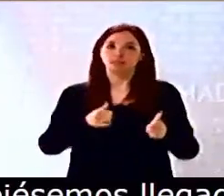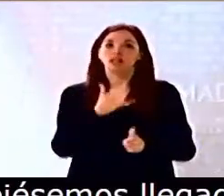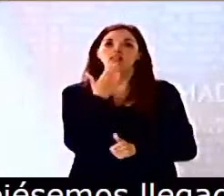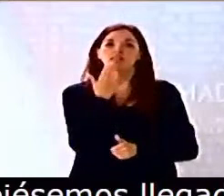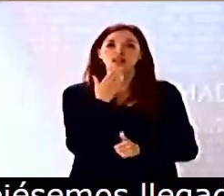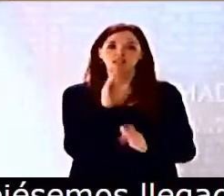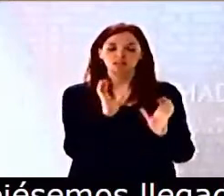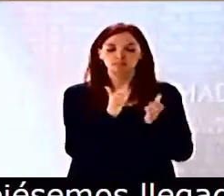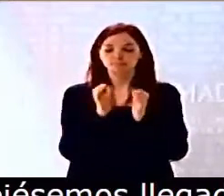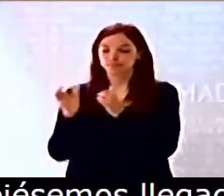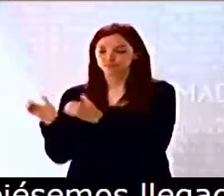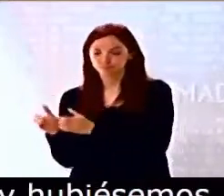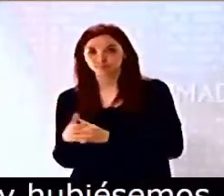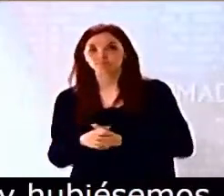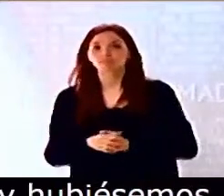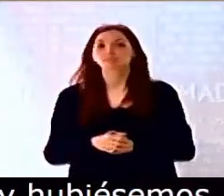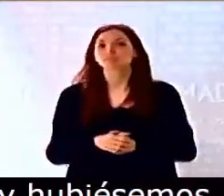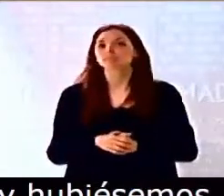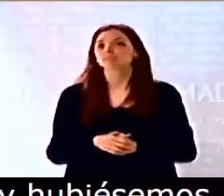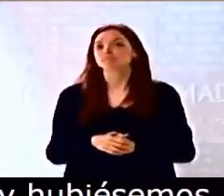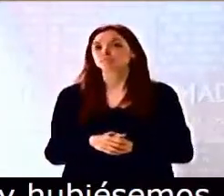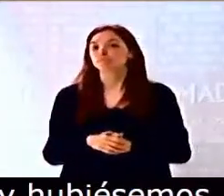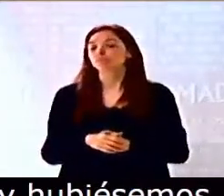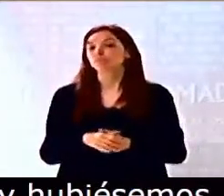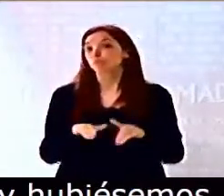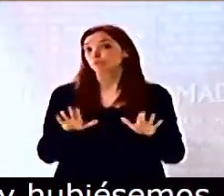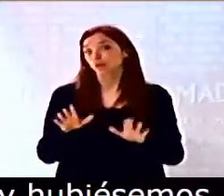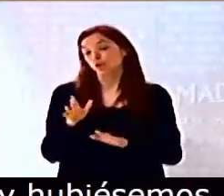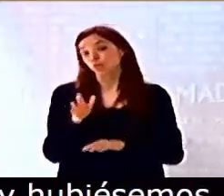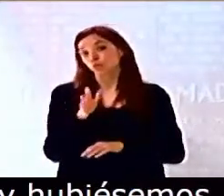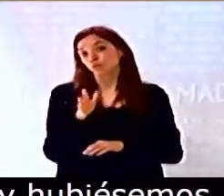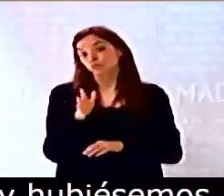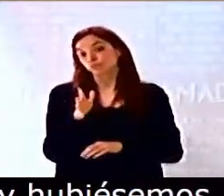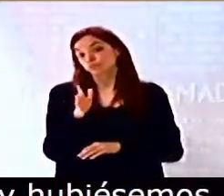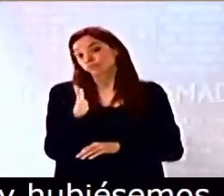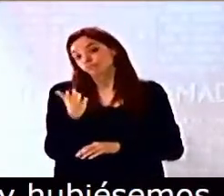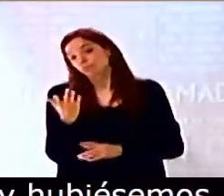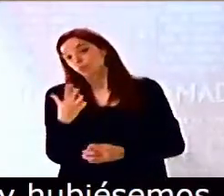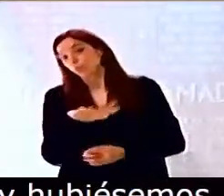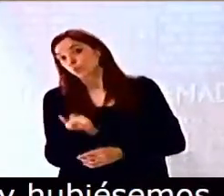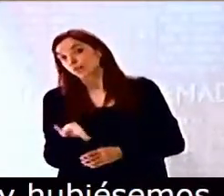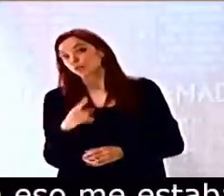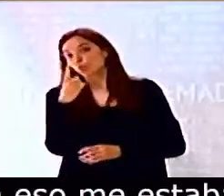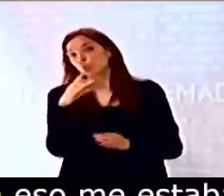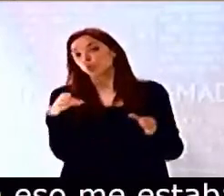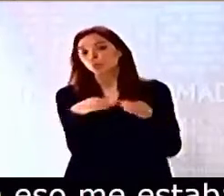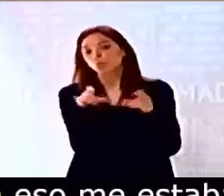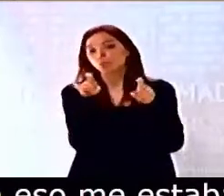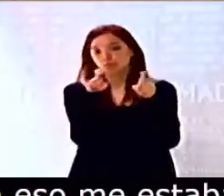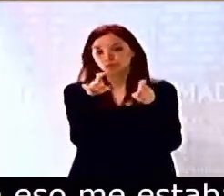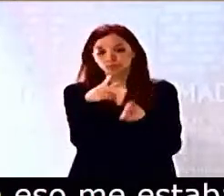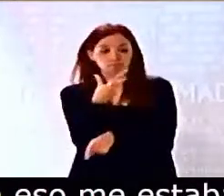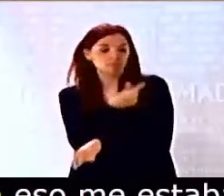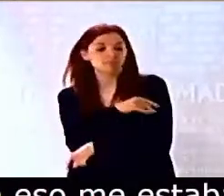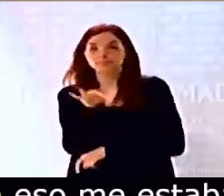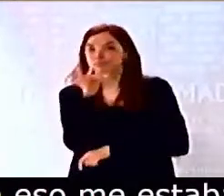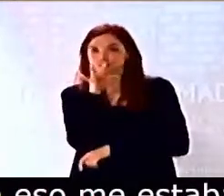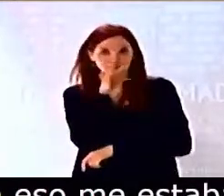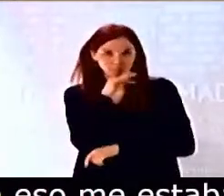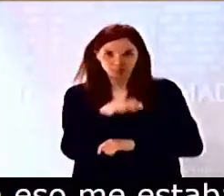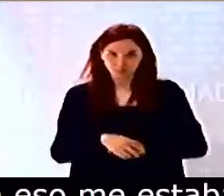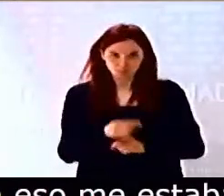por tramos de edad, ¿no? Pero a eso me estaba refiriendo, es decir, habrá un grupo pequeño de docentes que no habrán sido vacunados